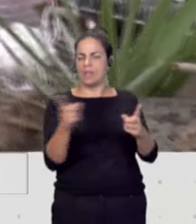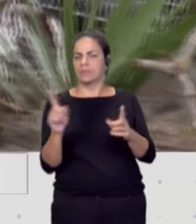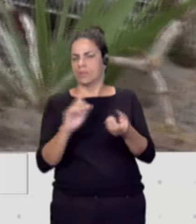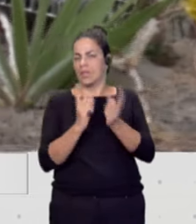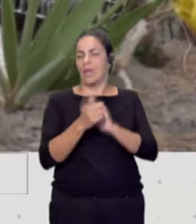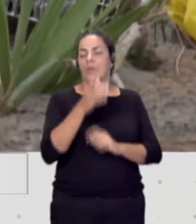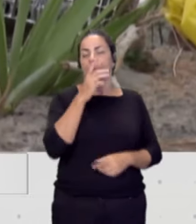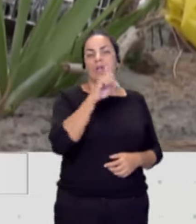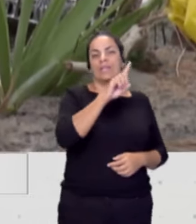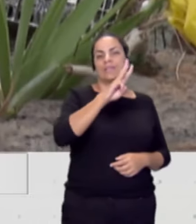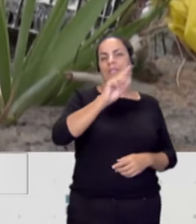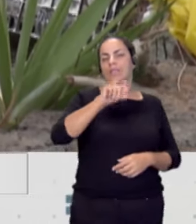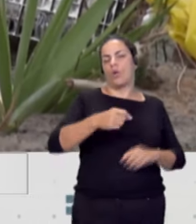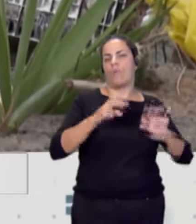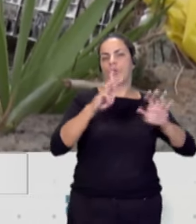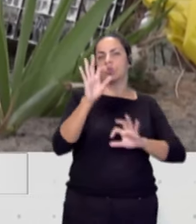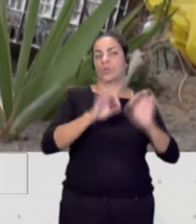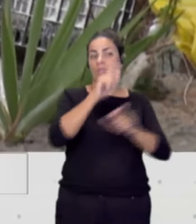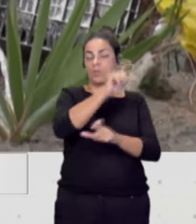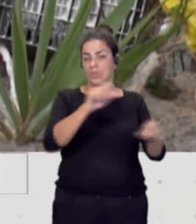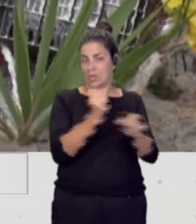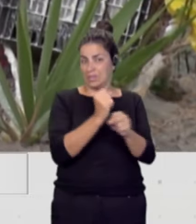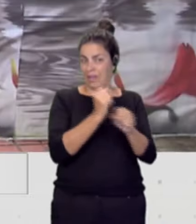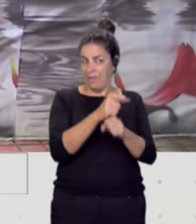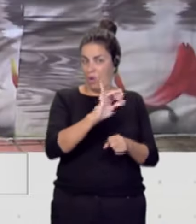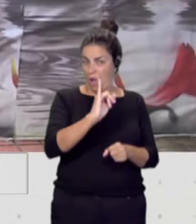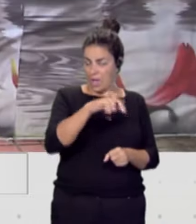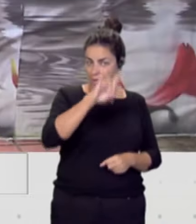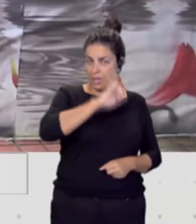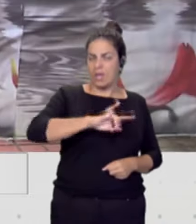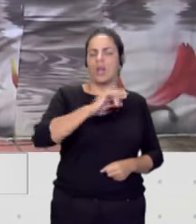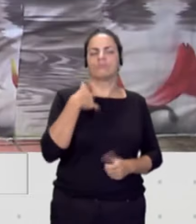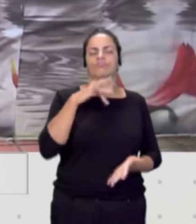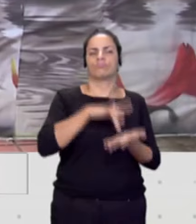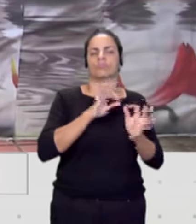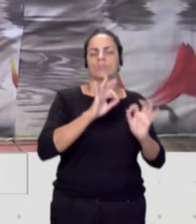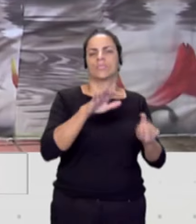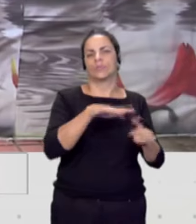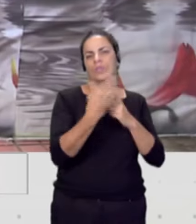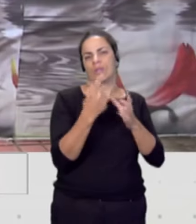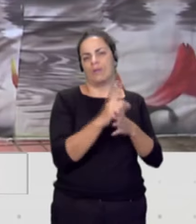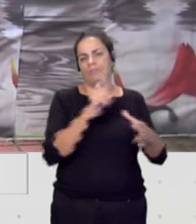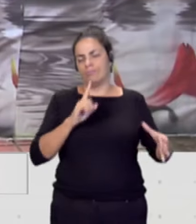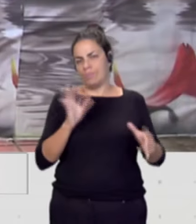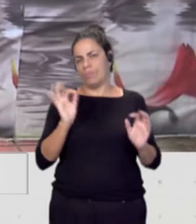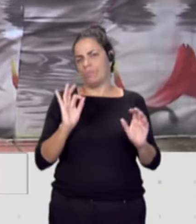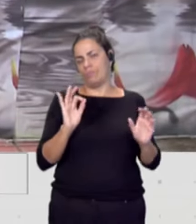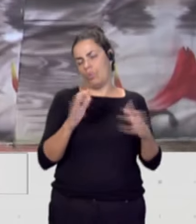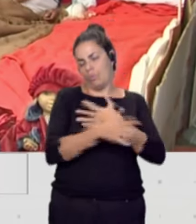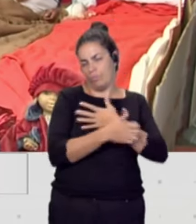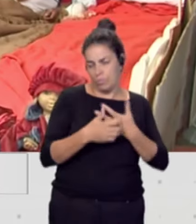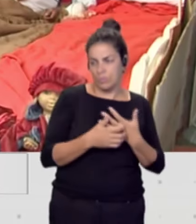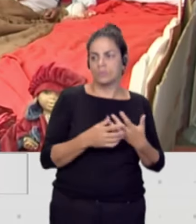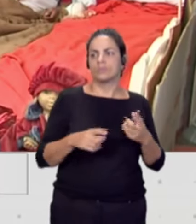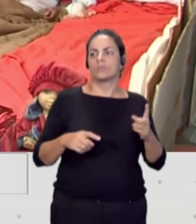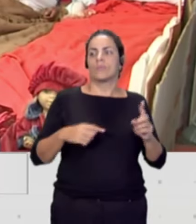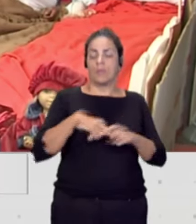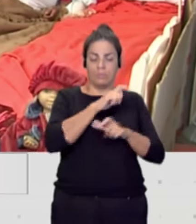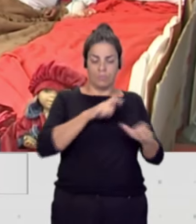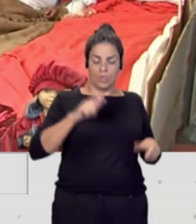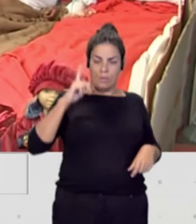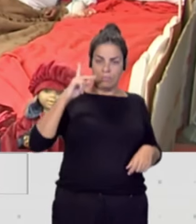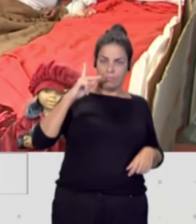canarios están en situación de pobreza o de exclusión, aparte de las personas mayores, los pensionistas, la soledad y sobre todo jóvenes, que